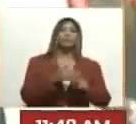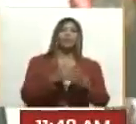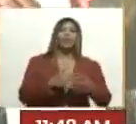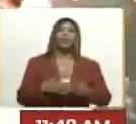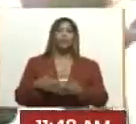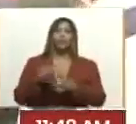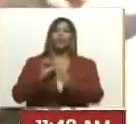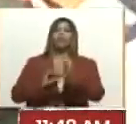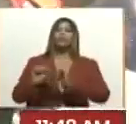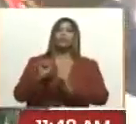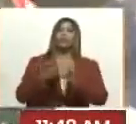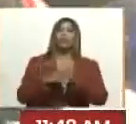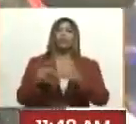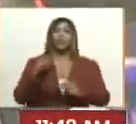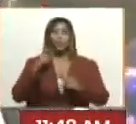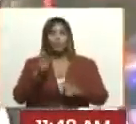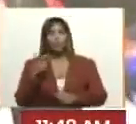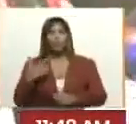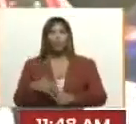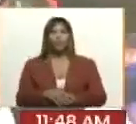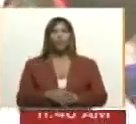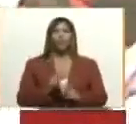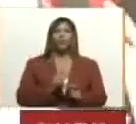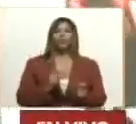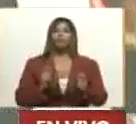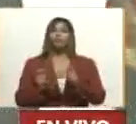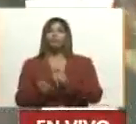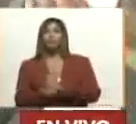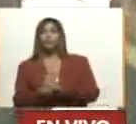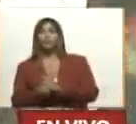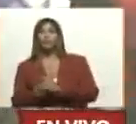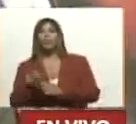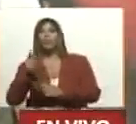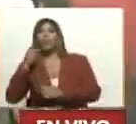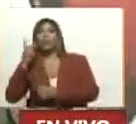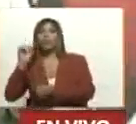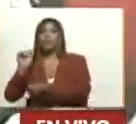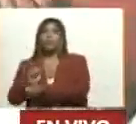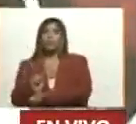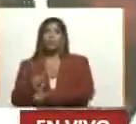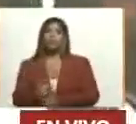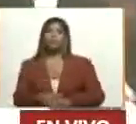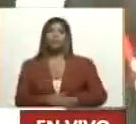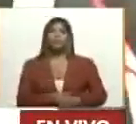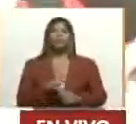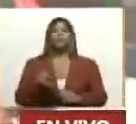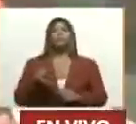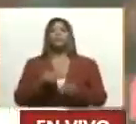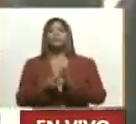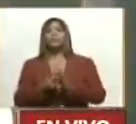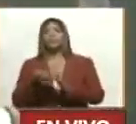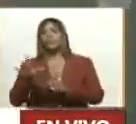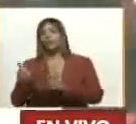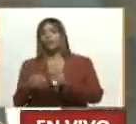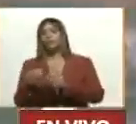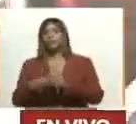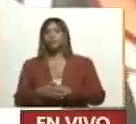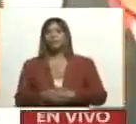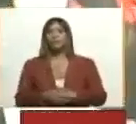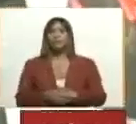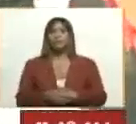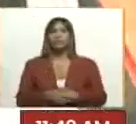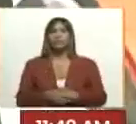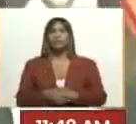por defender los derechos del pueblo. Y al contrario, aquellos terroristas o políticos o dictadores como